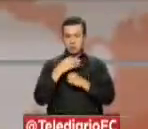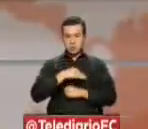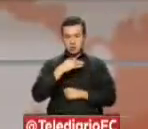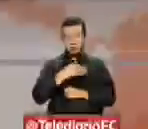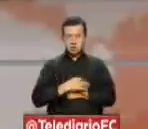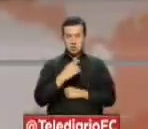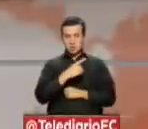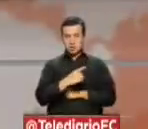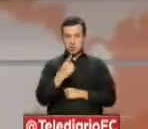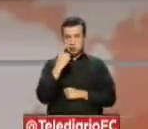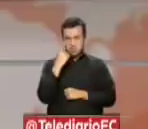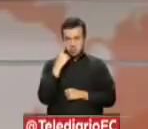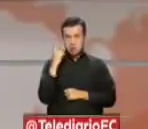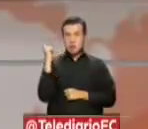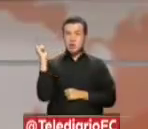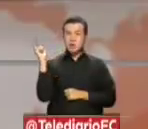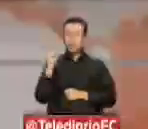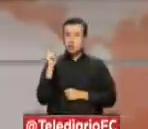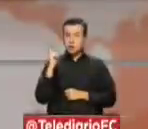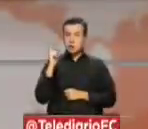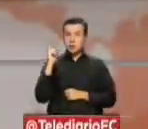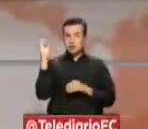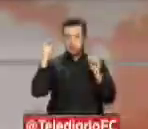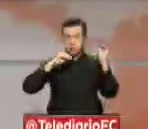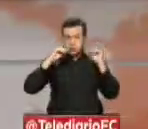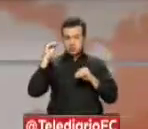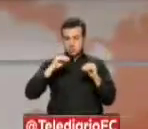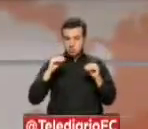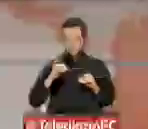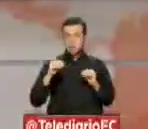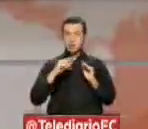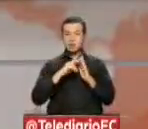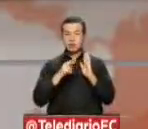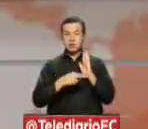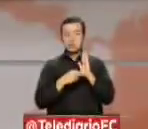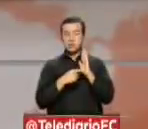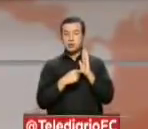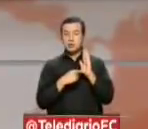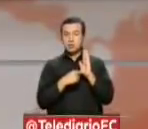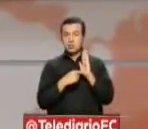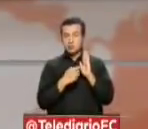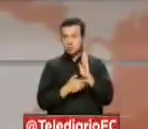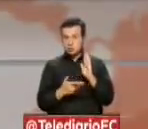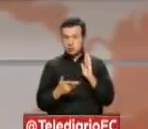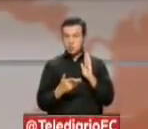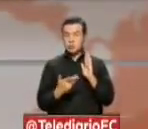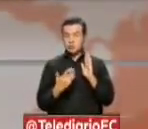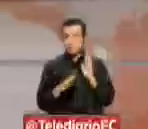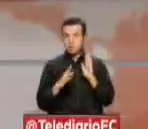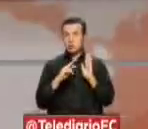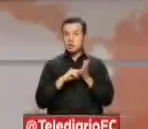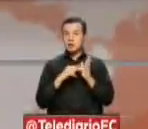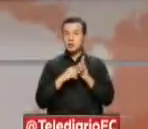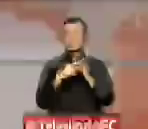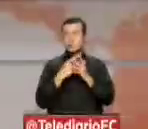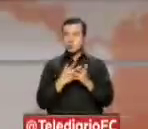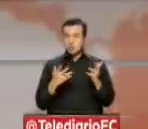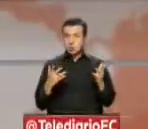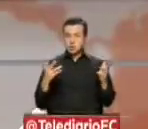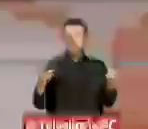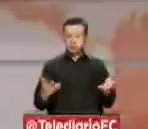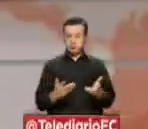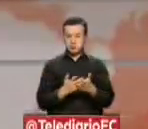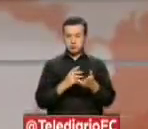quien además debe elaborar el instructivo o reglamento para el funcionamiento del mismo. Es decir, ahí